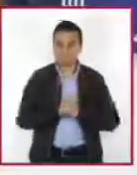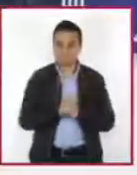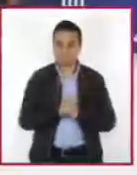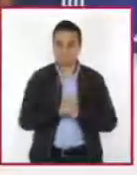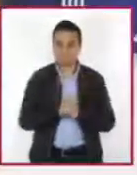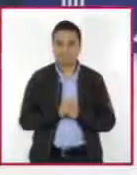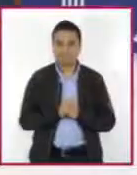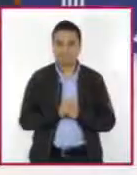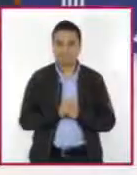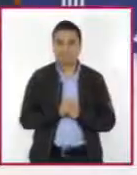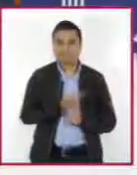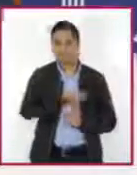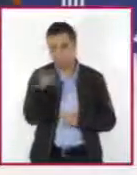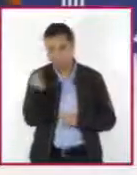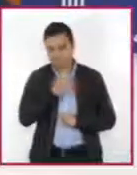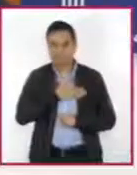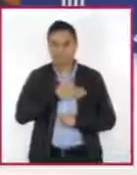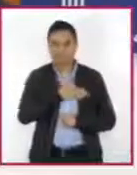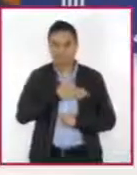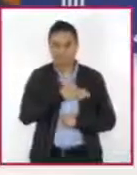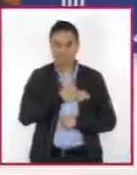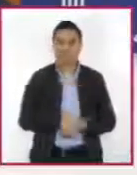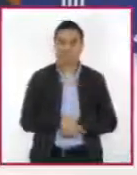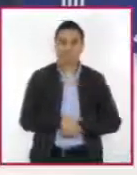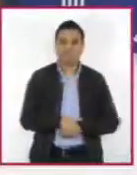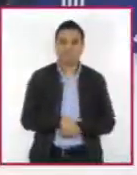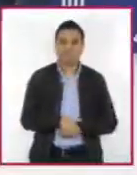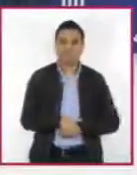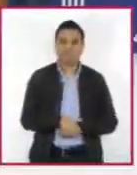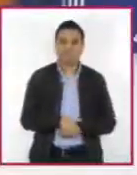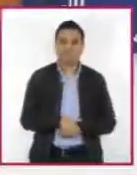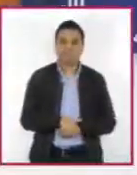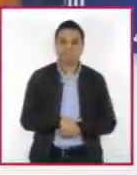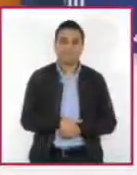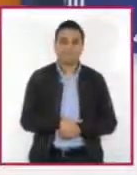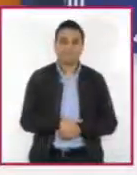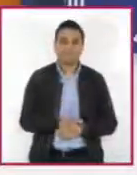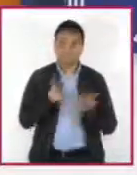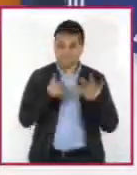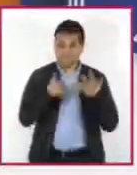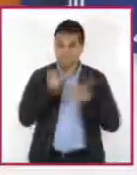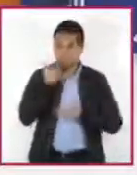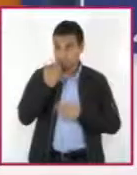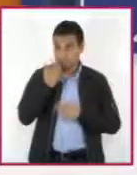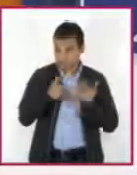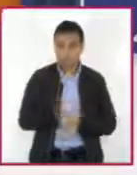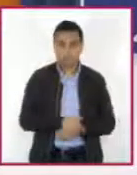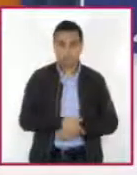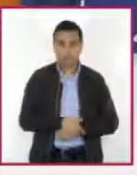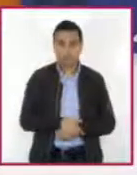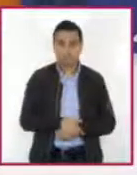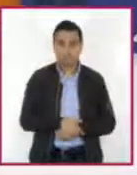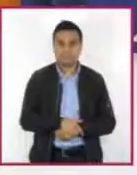Mata aquí, Puquique. Perfecto. ¿Otro seis, maestra? Otro seis.